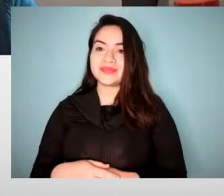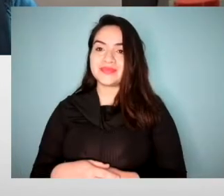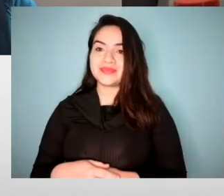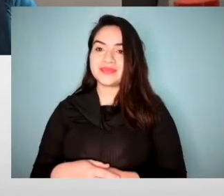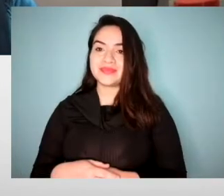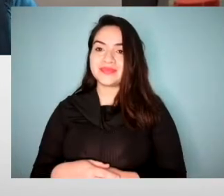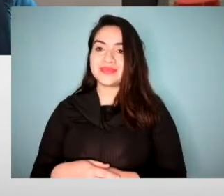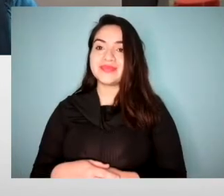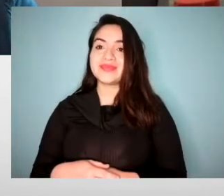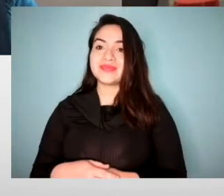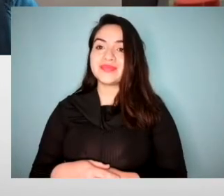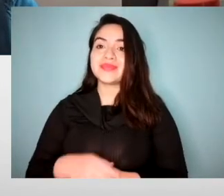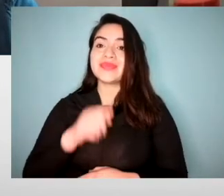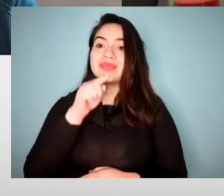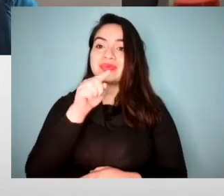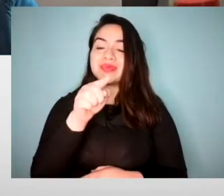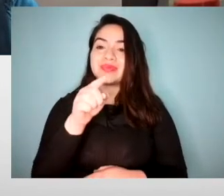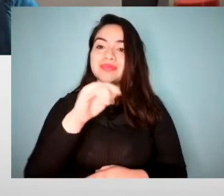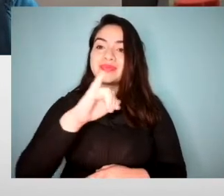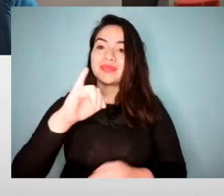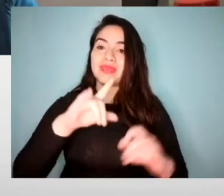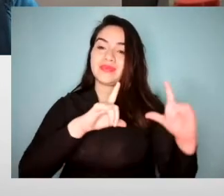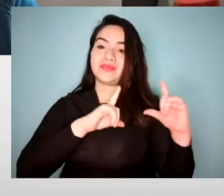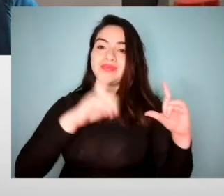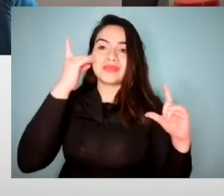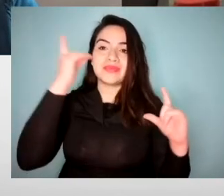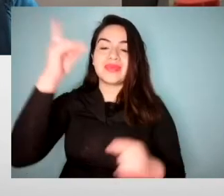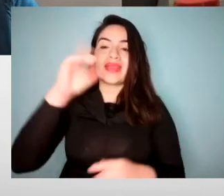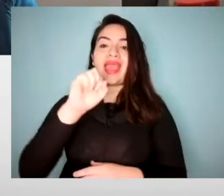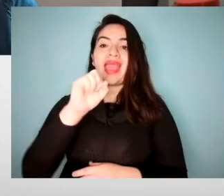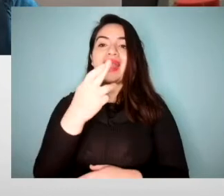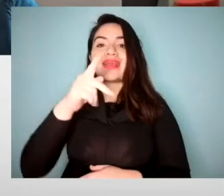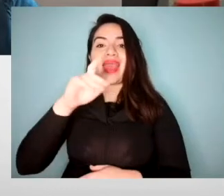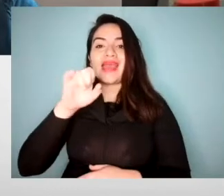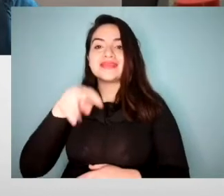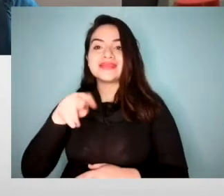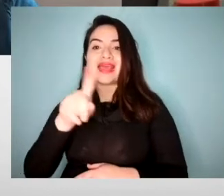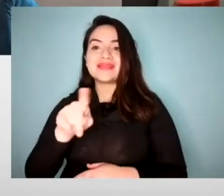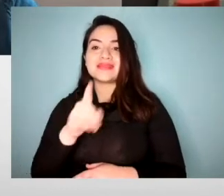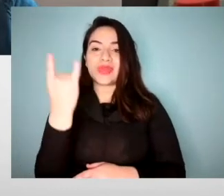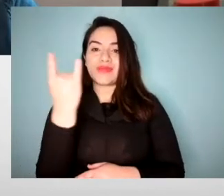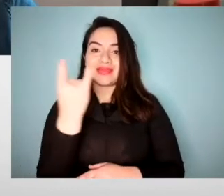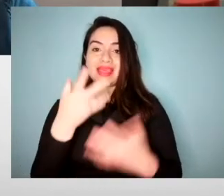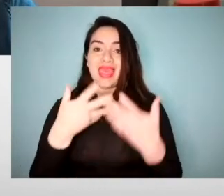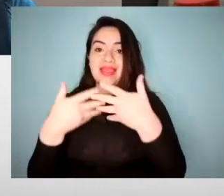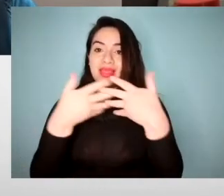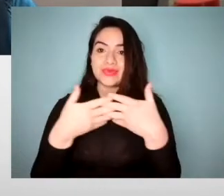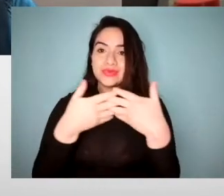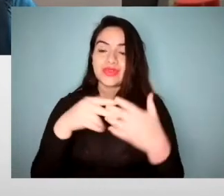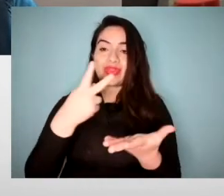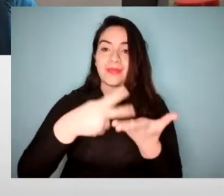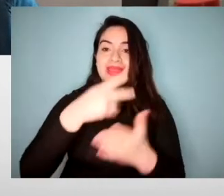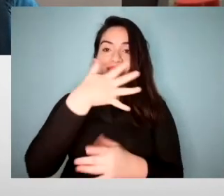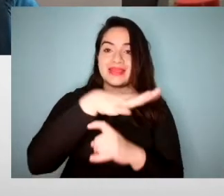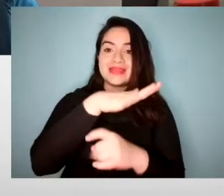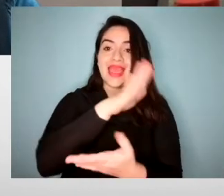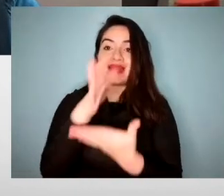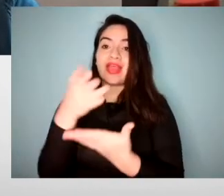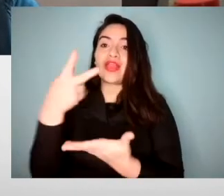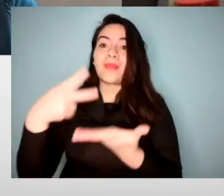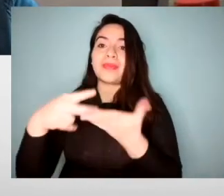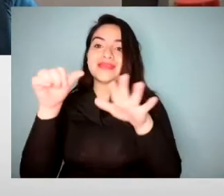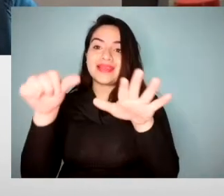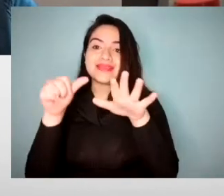y un postdoctorado en Kansas State University, Manhattan, en los Estados Unidos, de 2015 a 2016, en el Institute